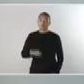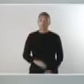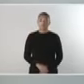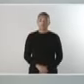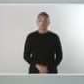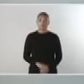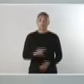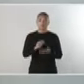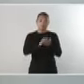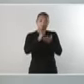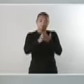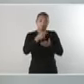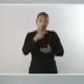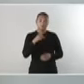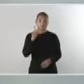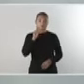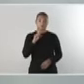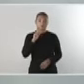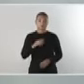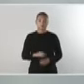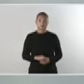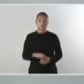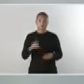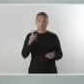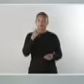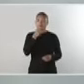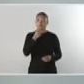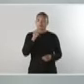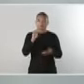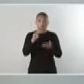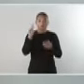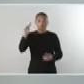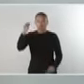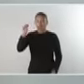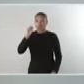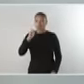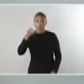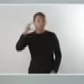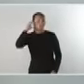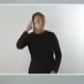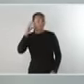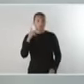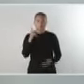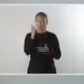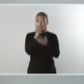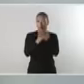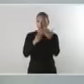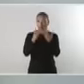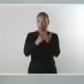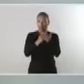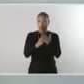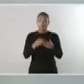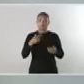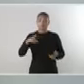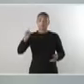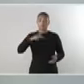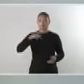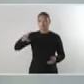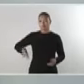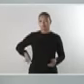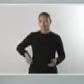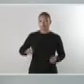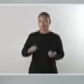tamaulipeco con el partido del trabajo si vas a escuchar propuestas en mi gobierno se otorgarán los beneficios